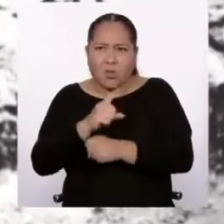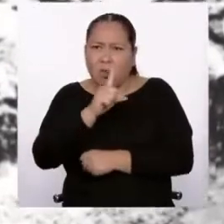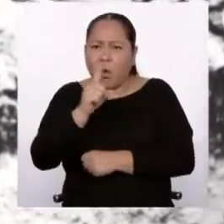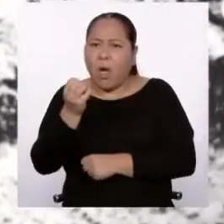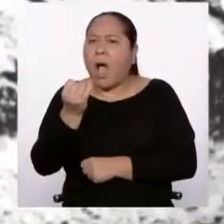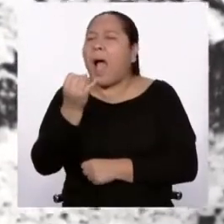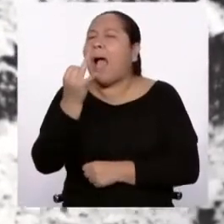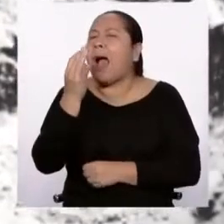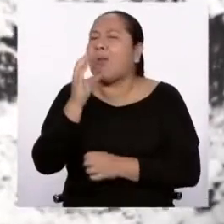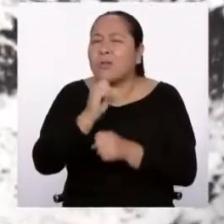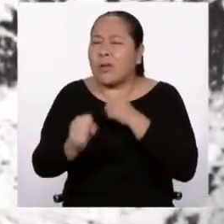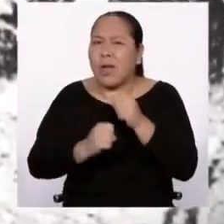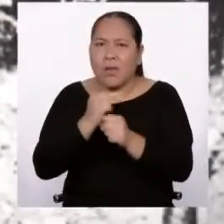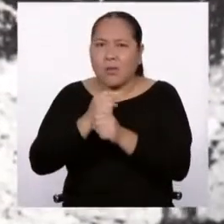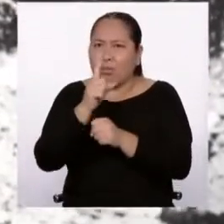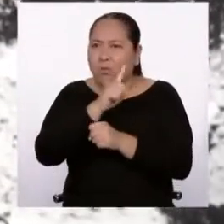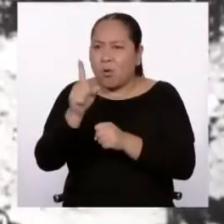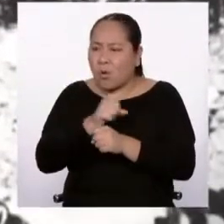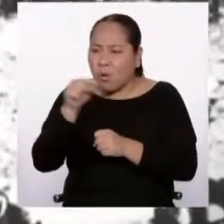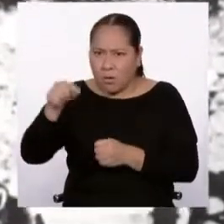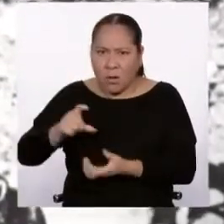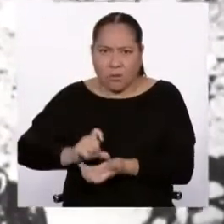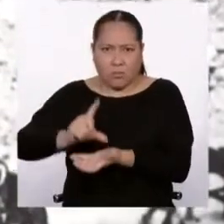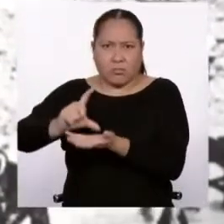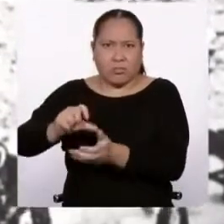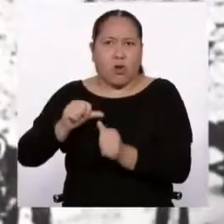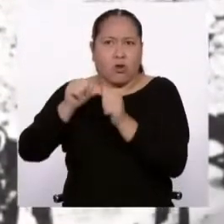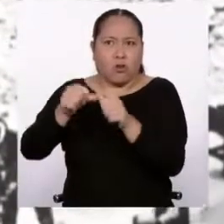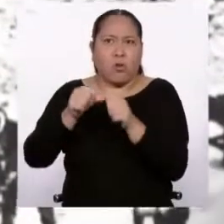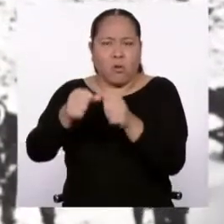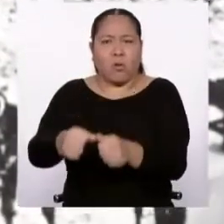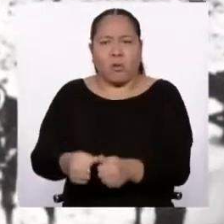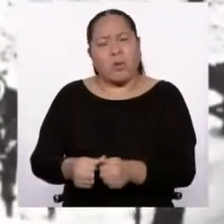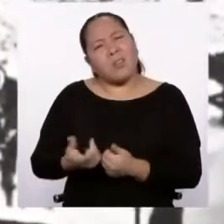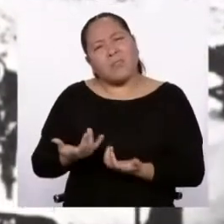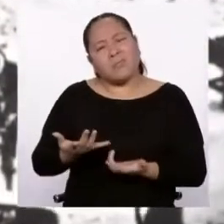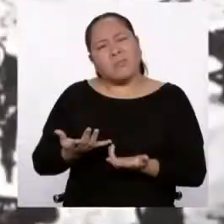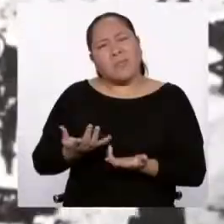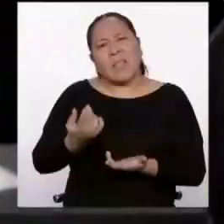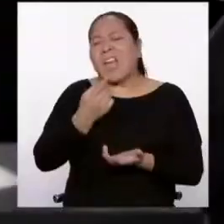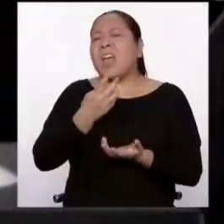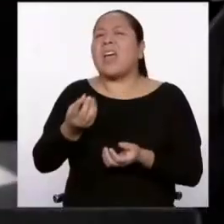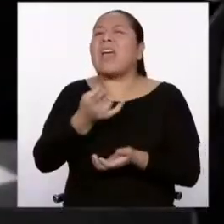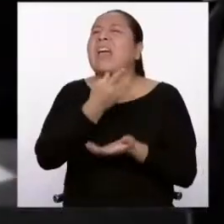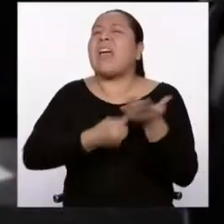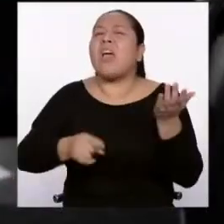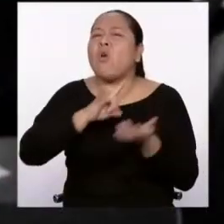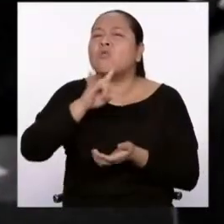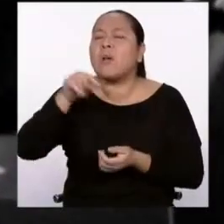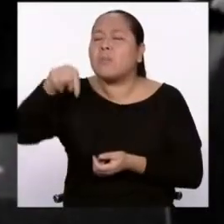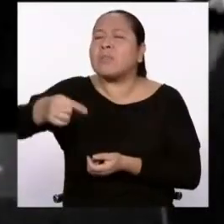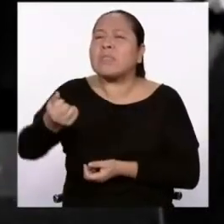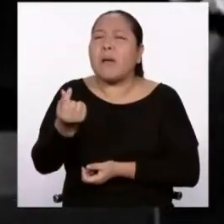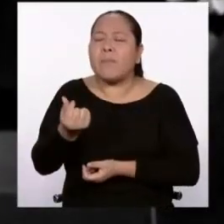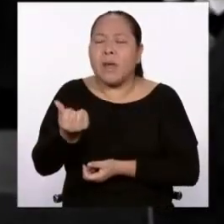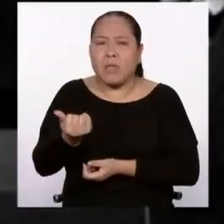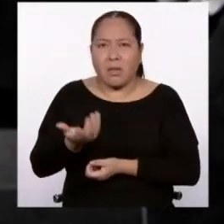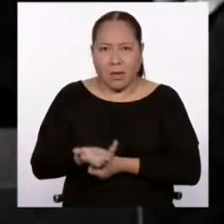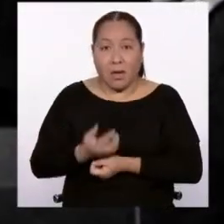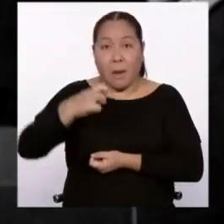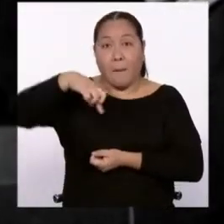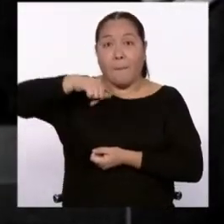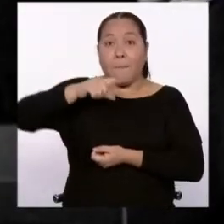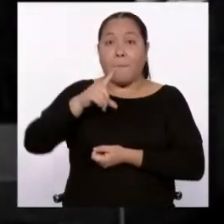años, se piensa en qué invertir esta cantidad de dinero que el Perú estaba disfrutando. Y Manuel Pardo, junto